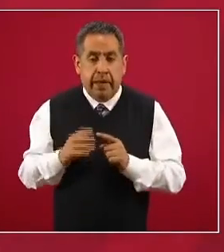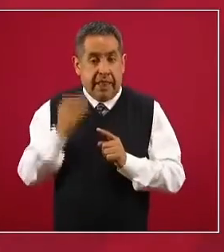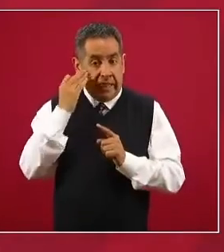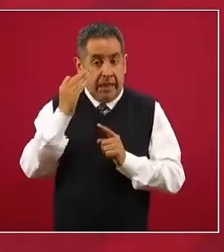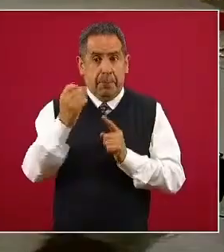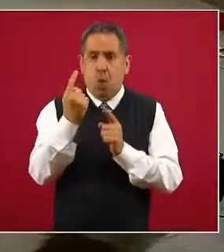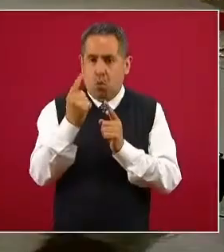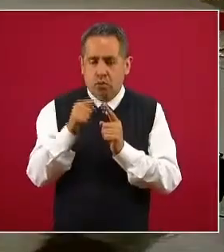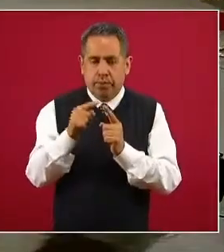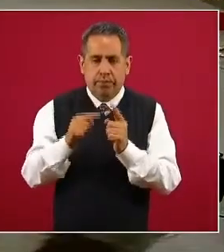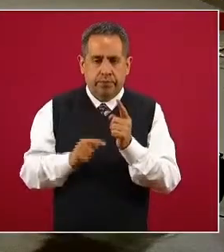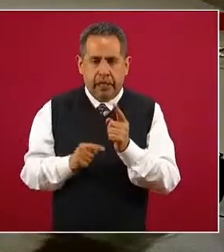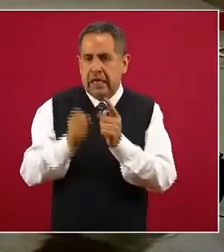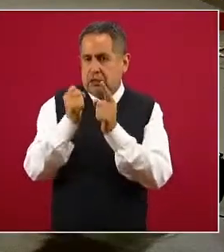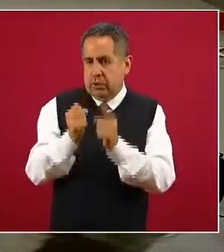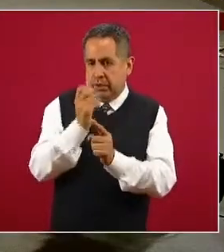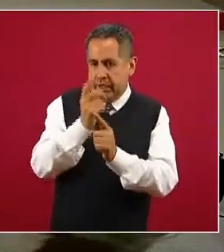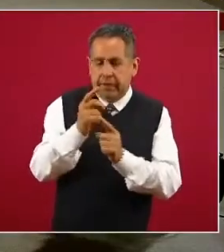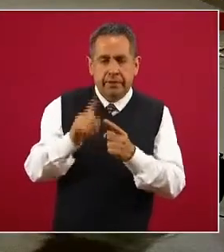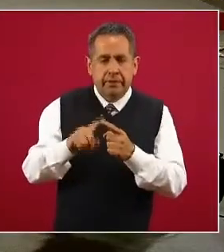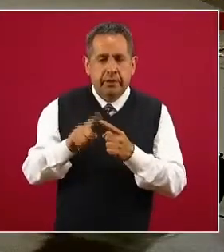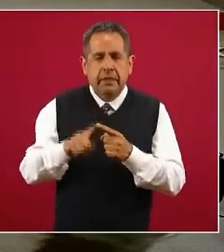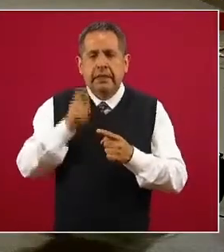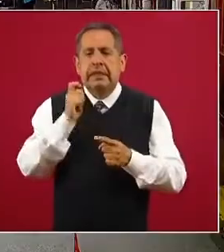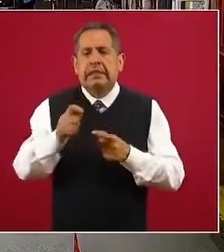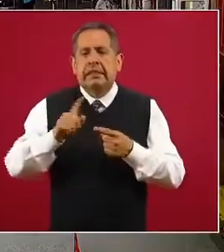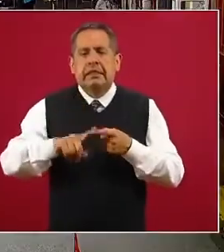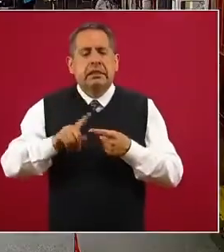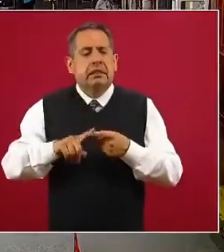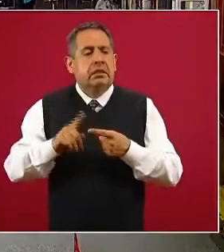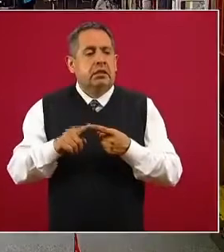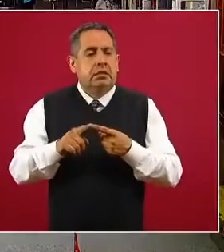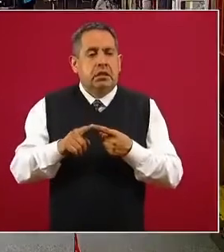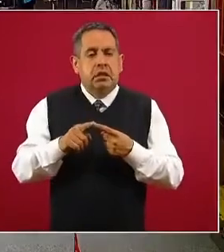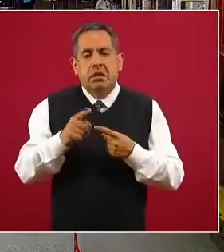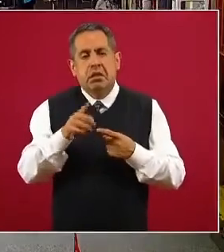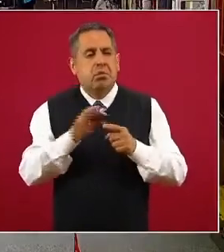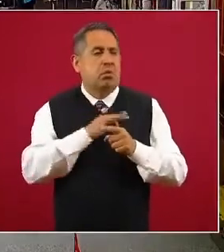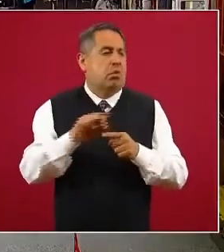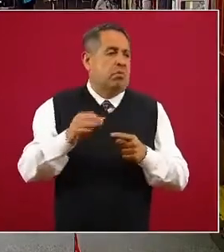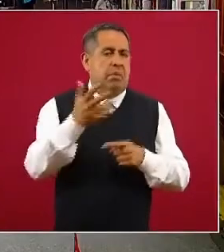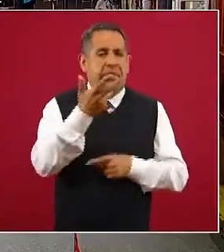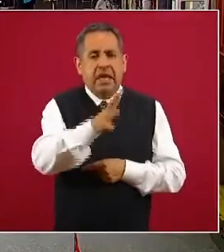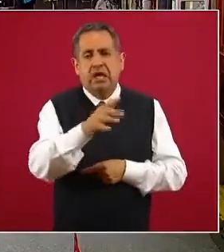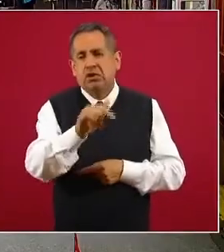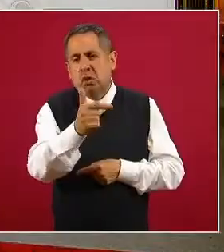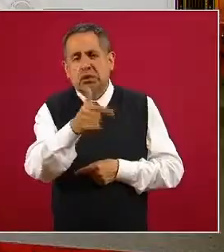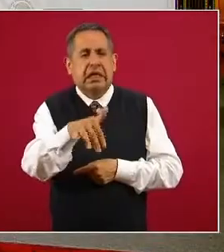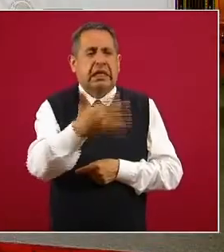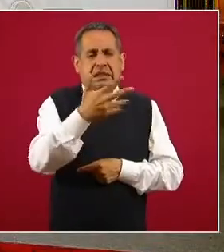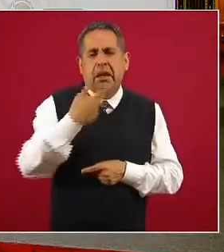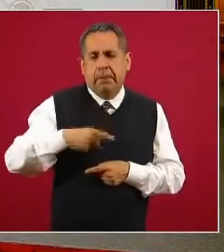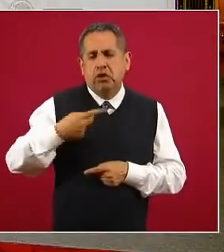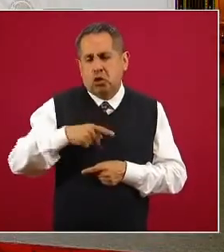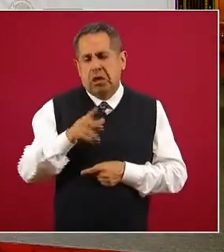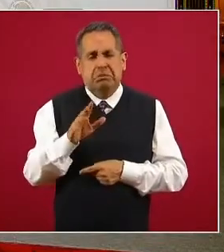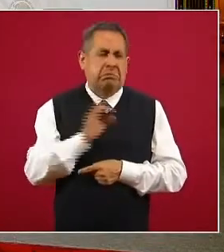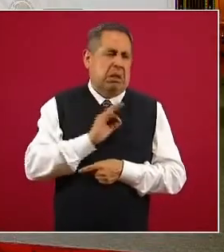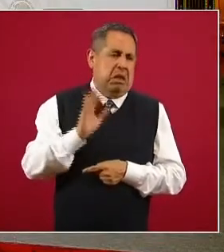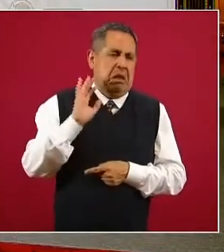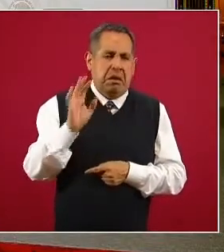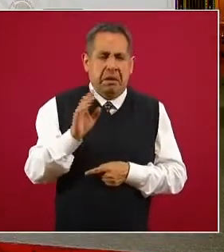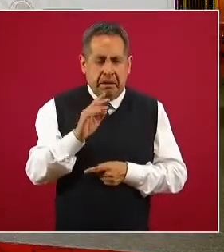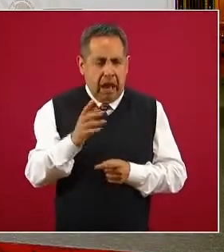1, seguridad, y generalmente se reclutan una decena, vamos a decir 10, 12, 15 personas